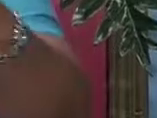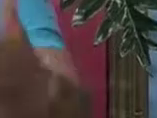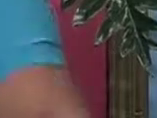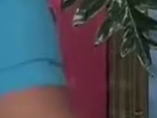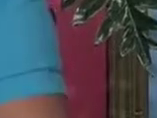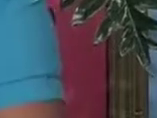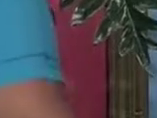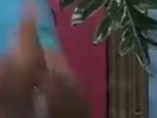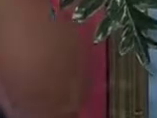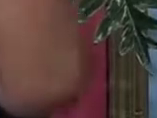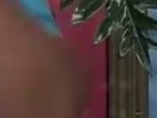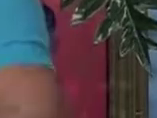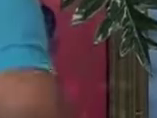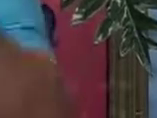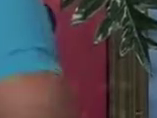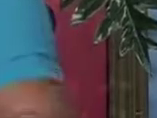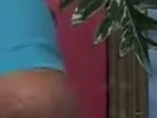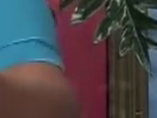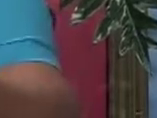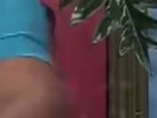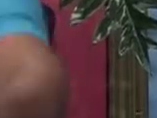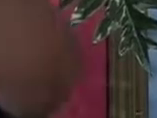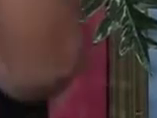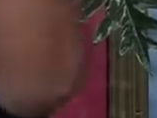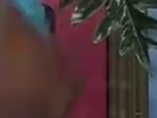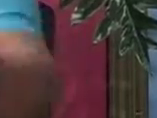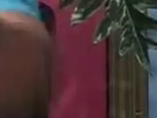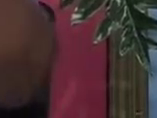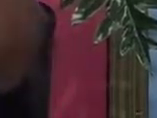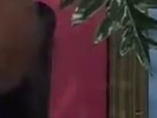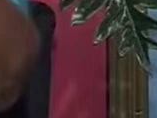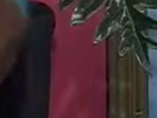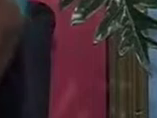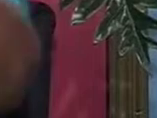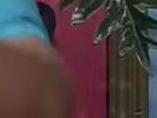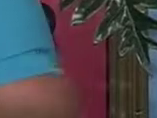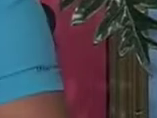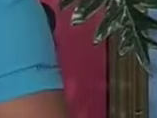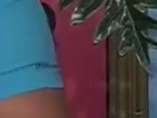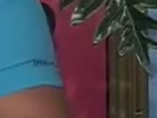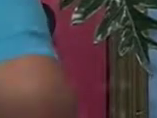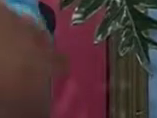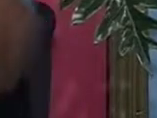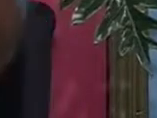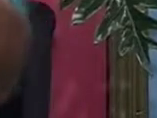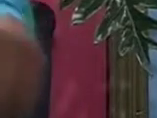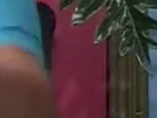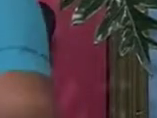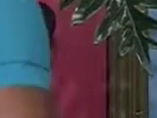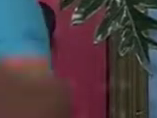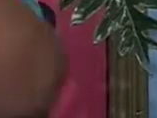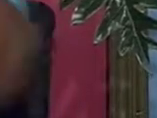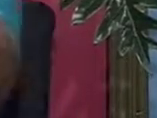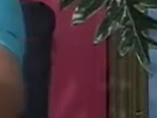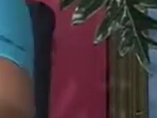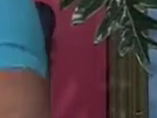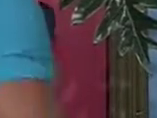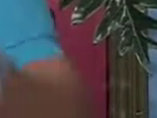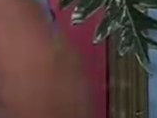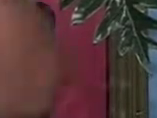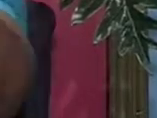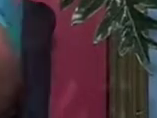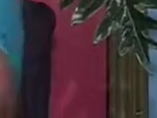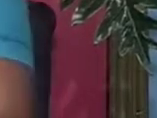los que han de ser salvos para la gloria del señor y el señor añadirá lo que tú necesitas necesitas un hogar necesitas un